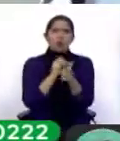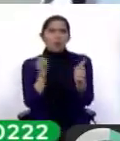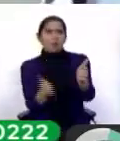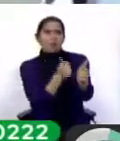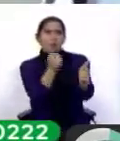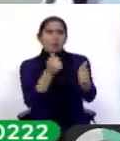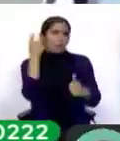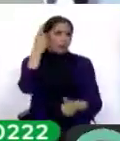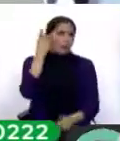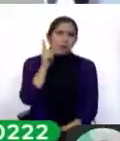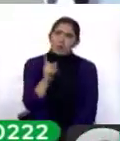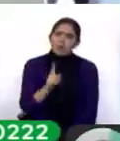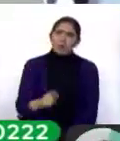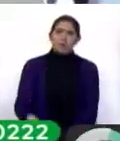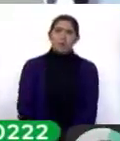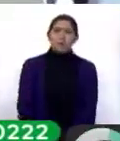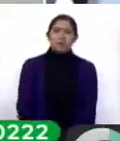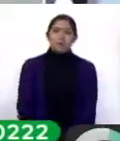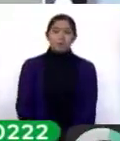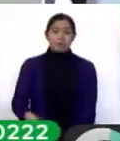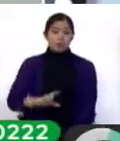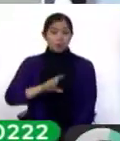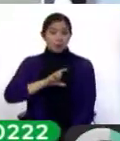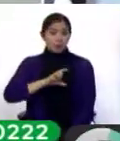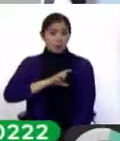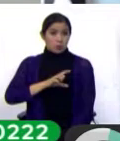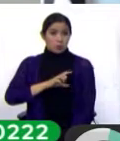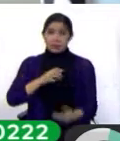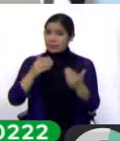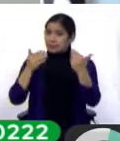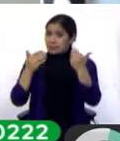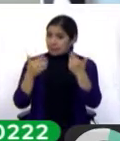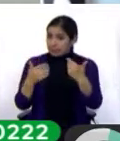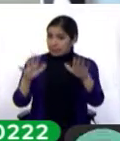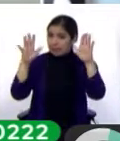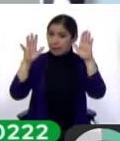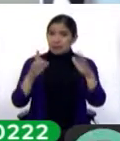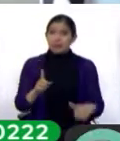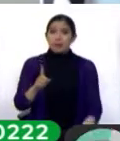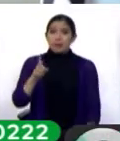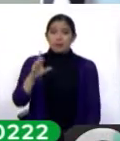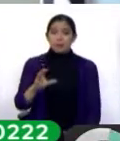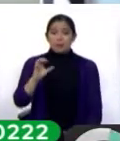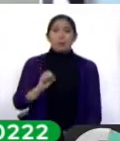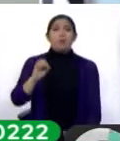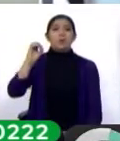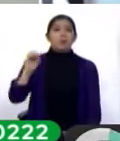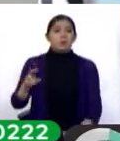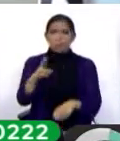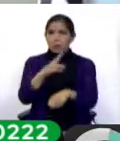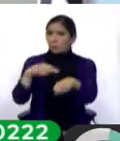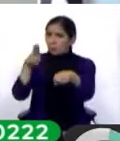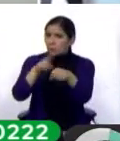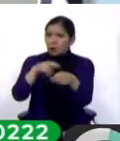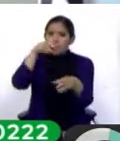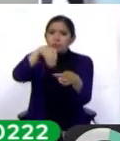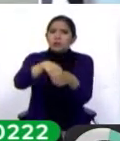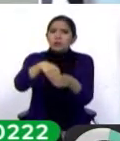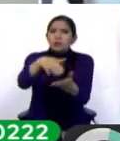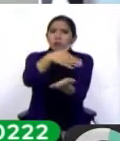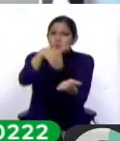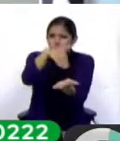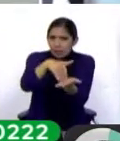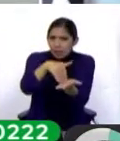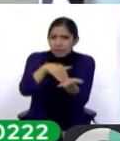persecución. Entendemos también que la policía boliviana ya está en un funcionamiento al 100% normal dentro de la ciudad y que